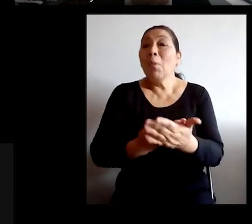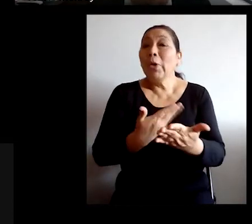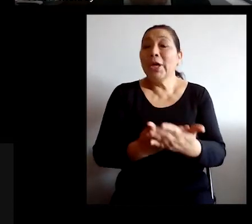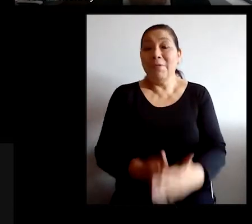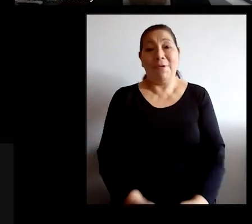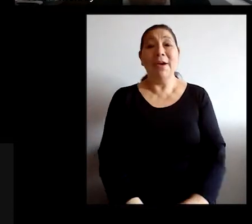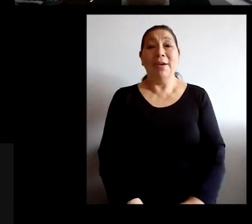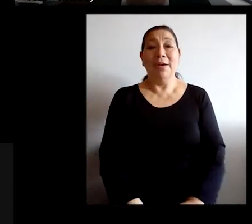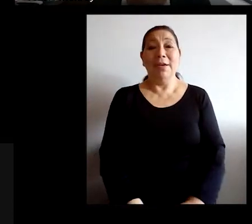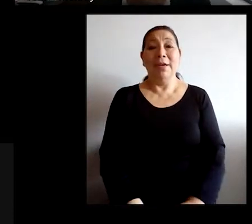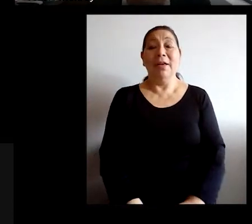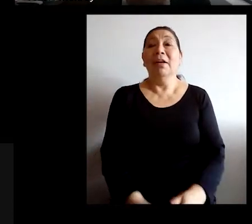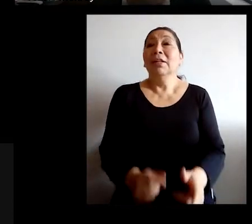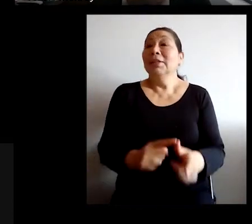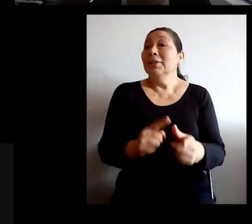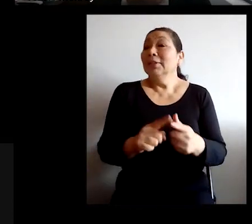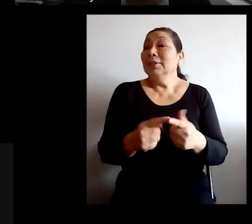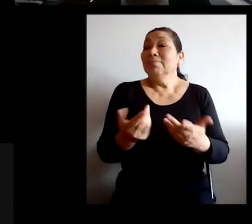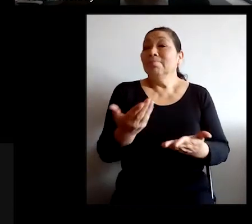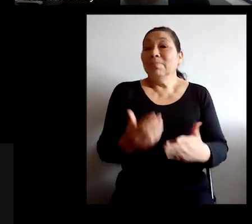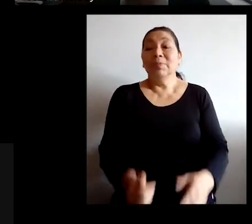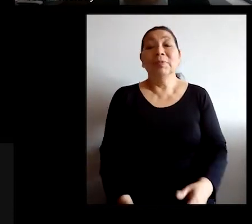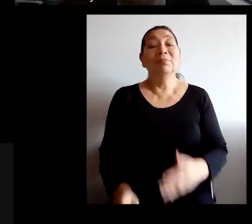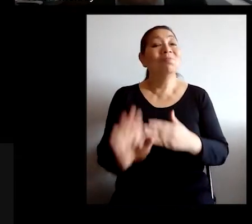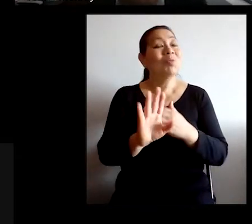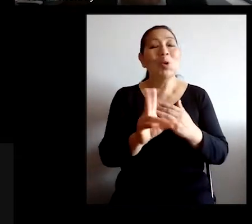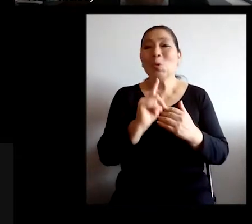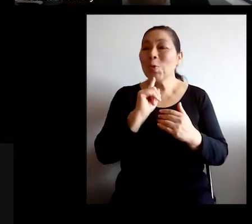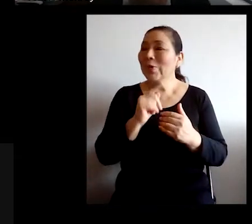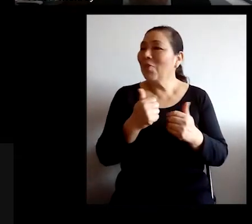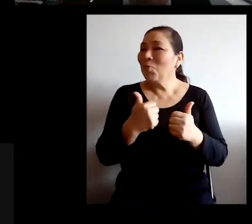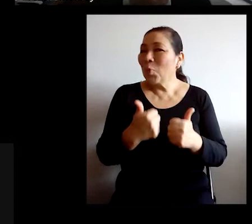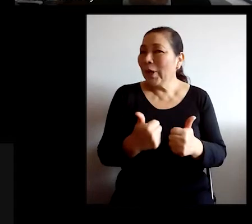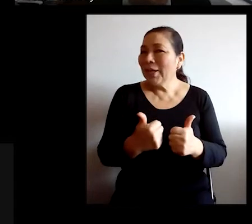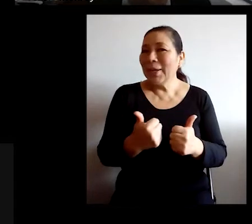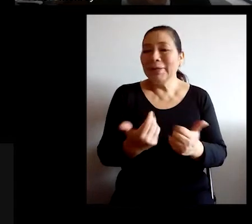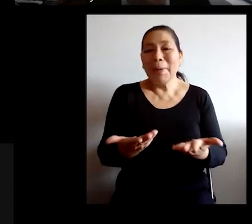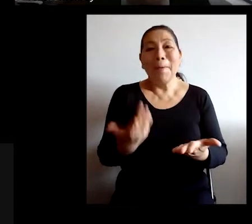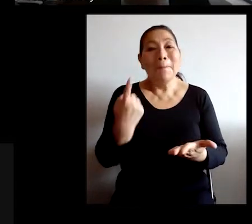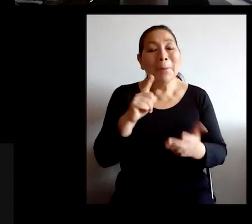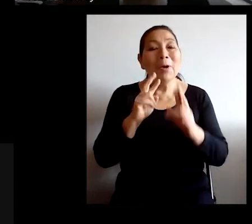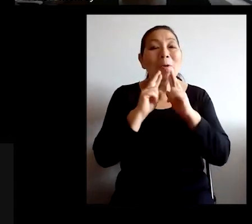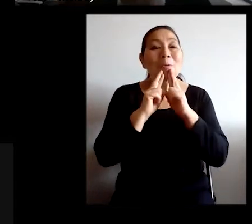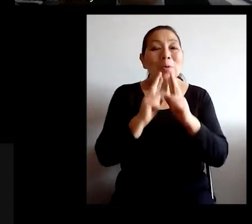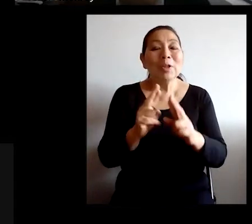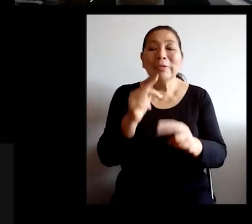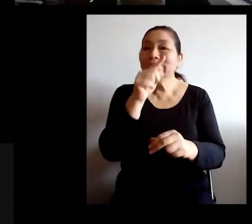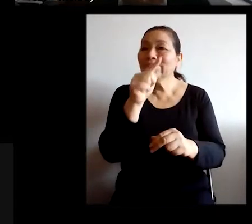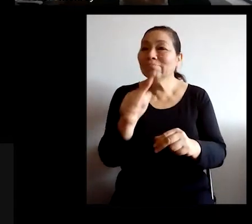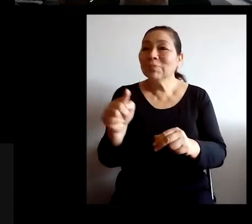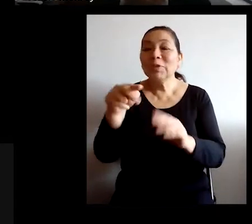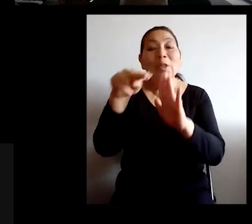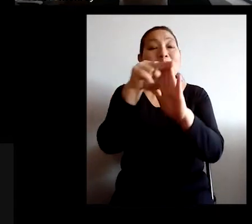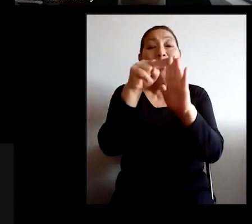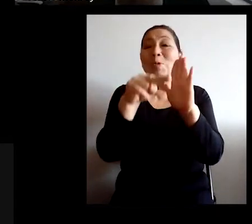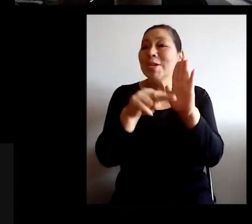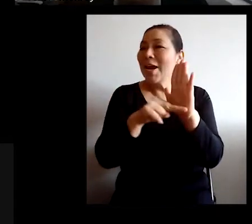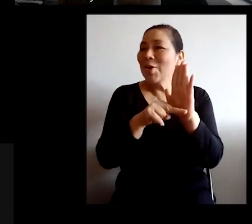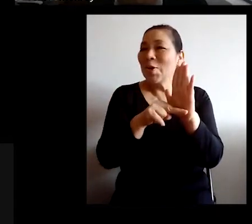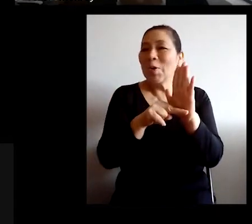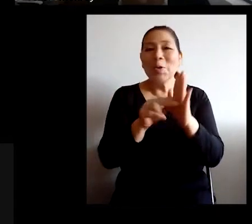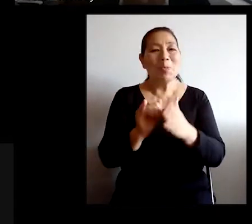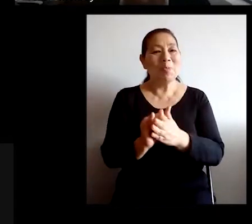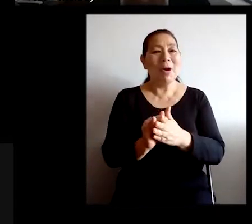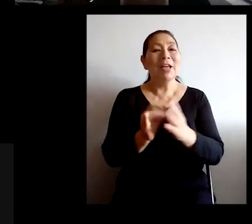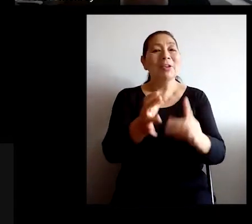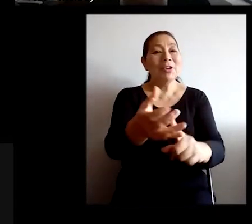probatoria, entonces el amparo no es idóneo para resolver la nulidad de una norma que sustentó